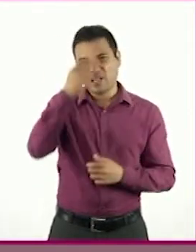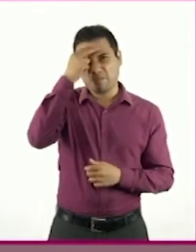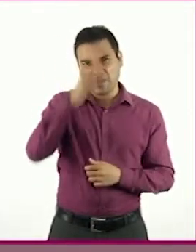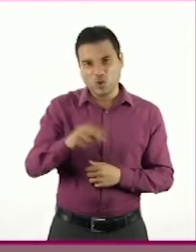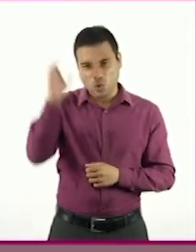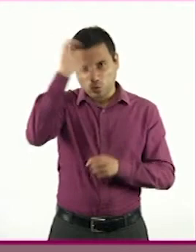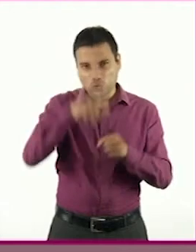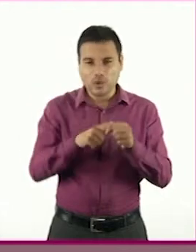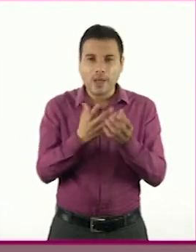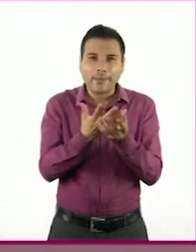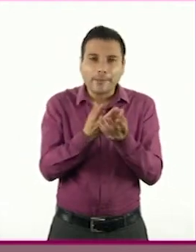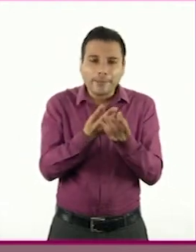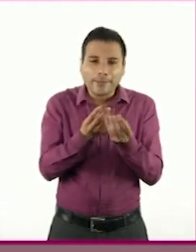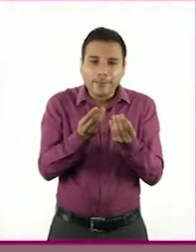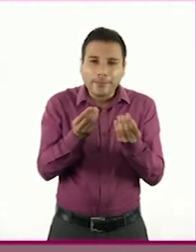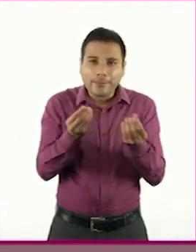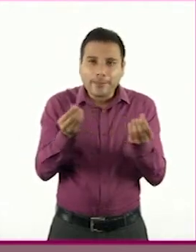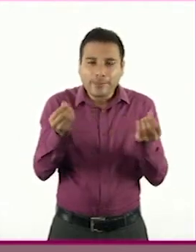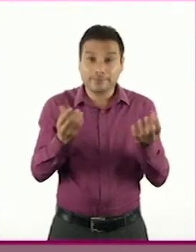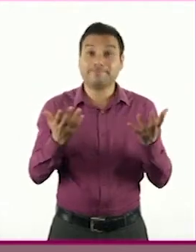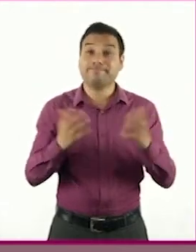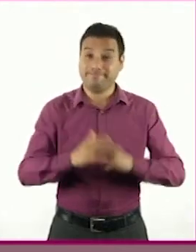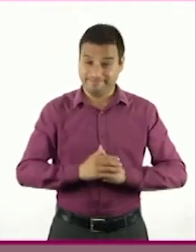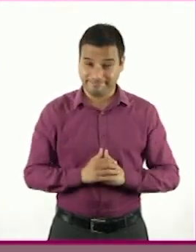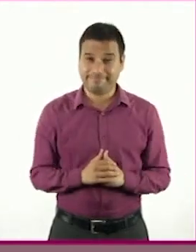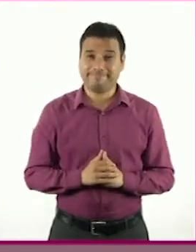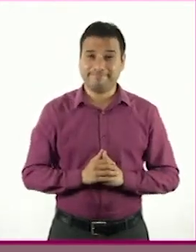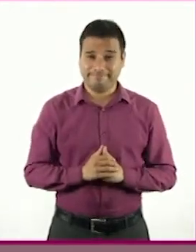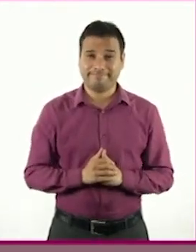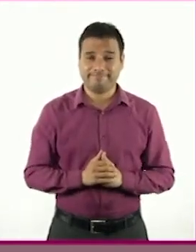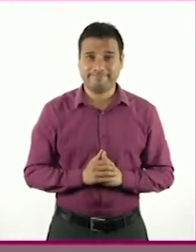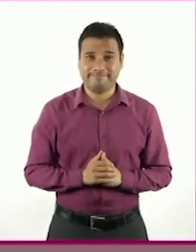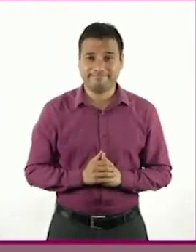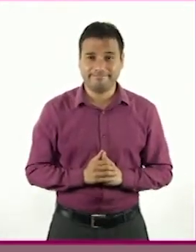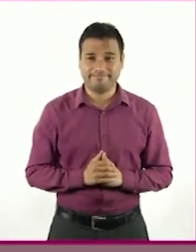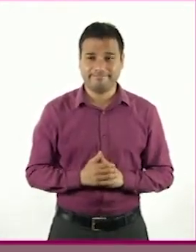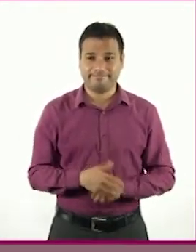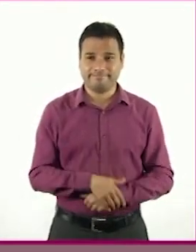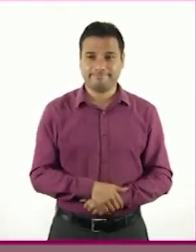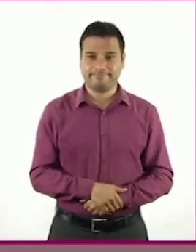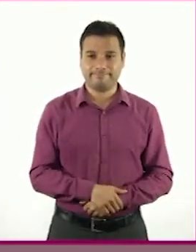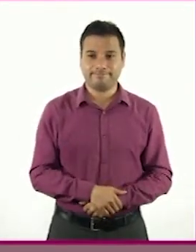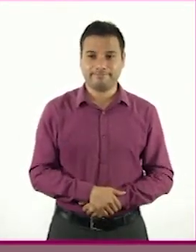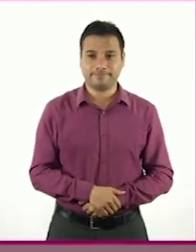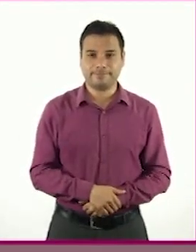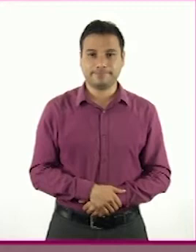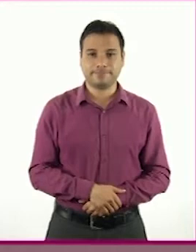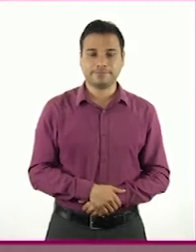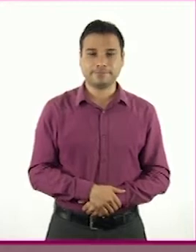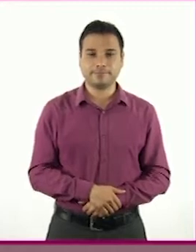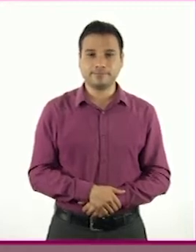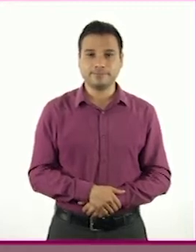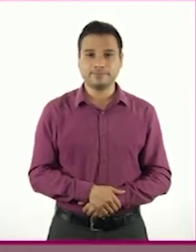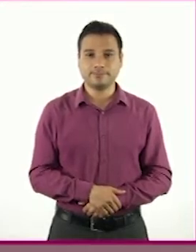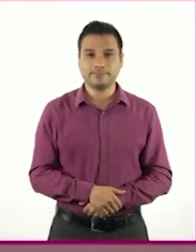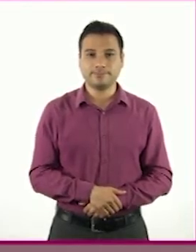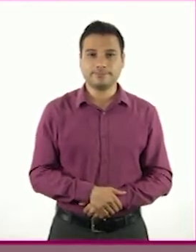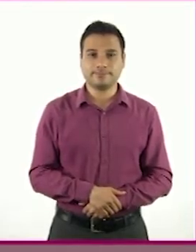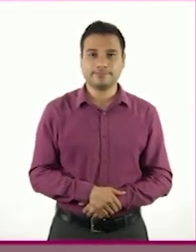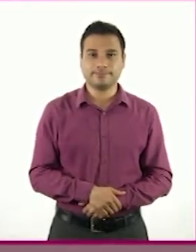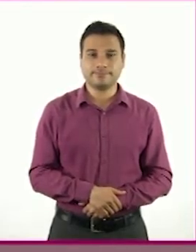cual tampoco permite que adopten por completo los valores culturales de la sociedad que los acoge. Así comenzó